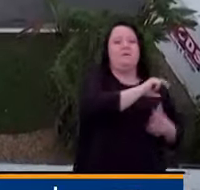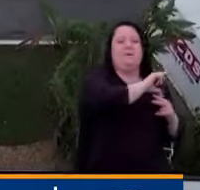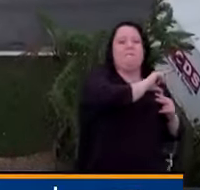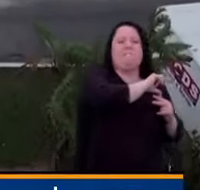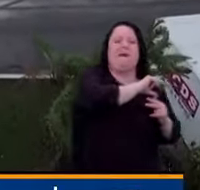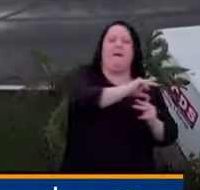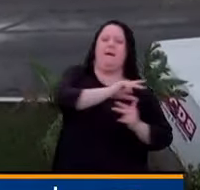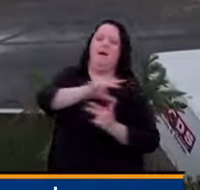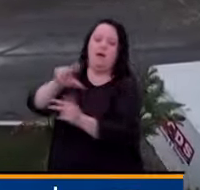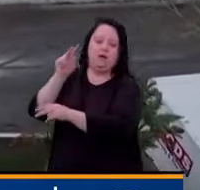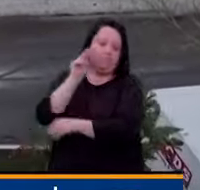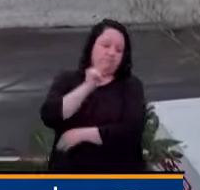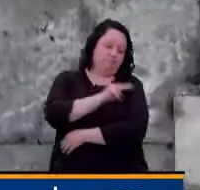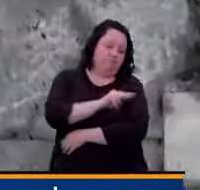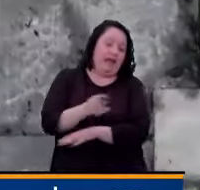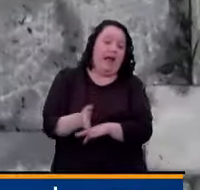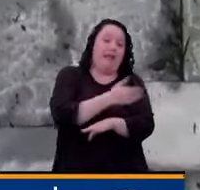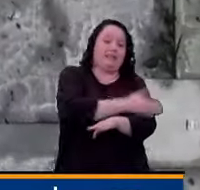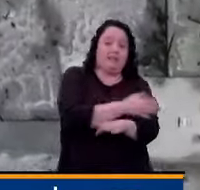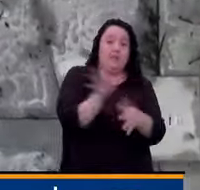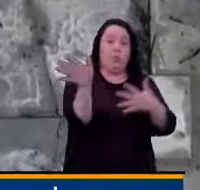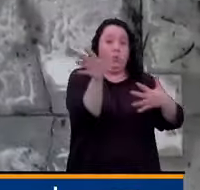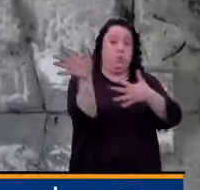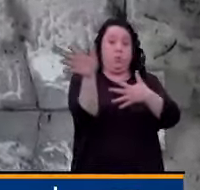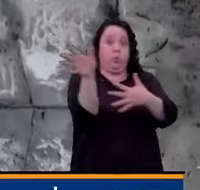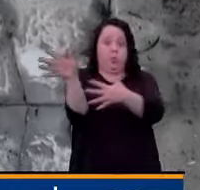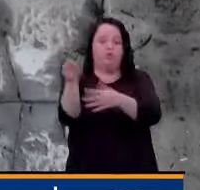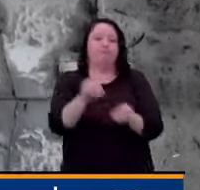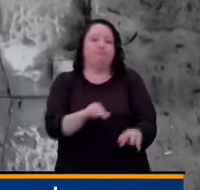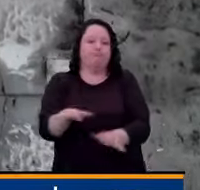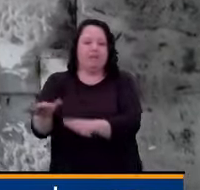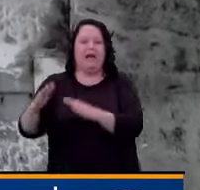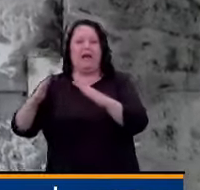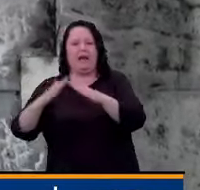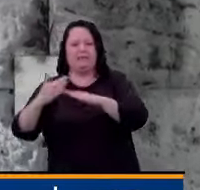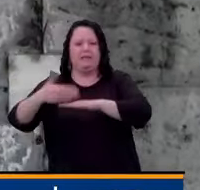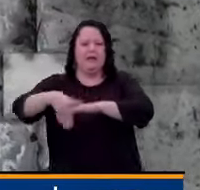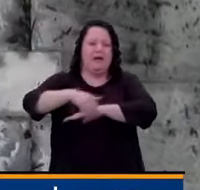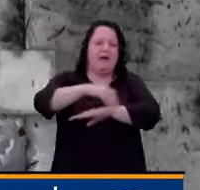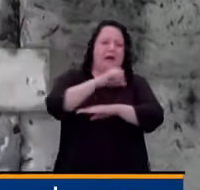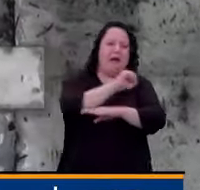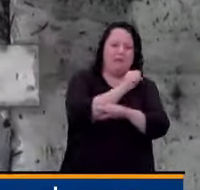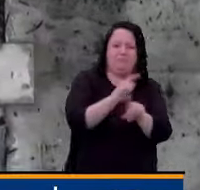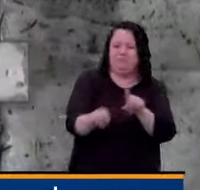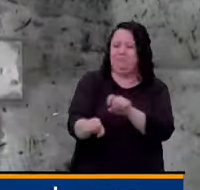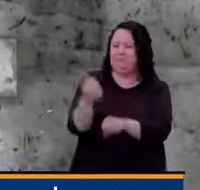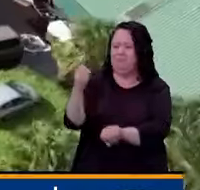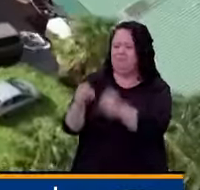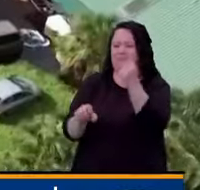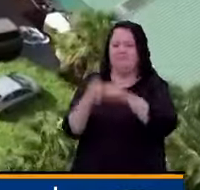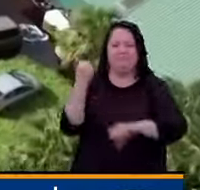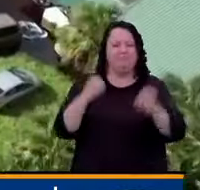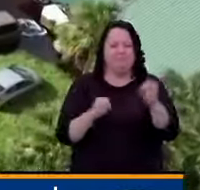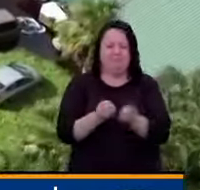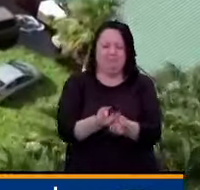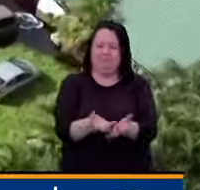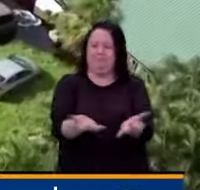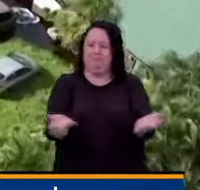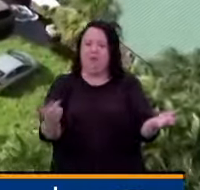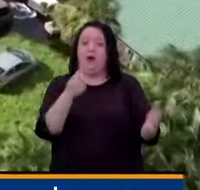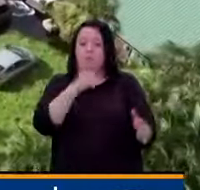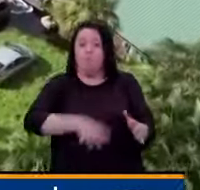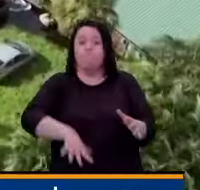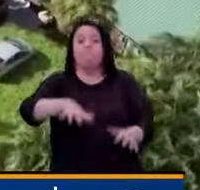los vientos que lo antecedieron. Varias casas, carros y calles quedaron hechas pedazos. Inundaciones imperan en varias